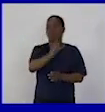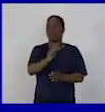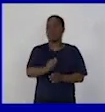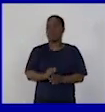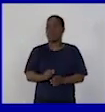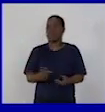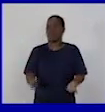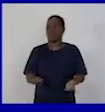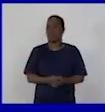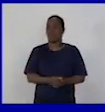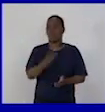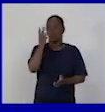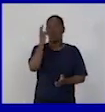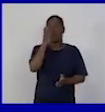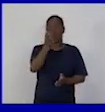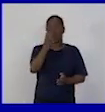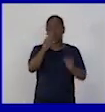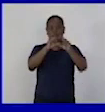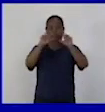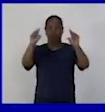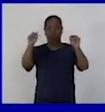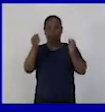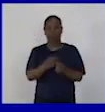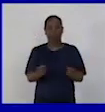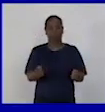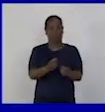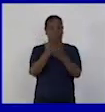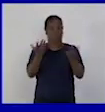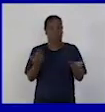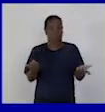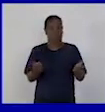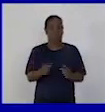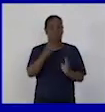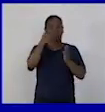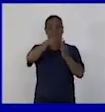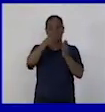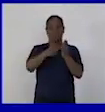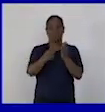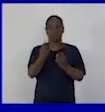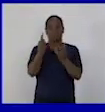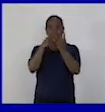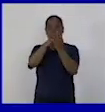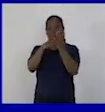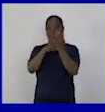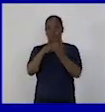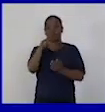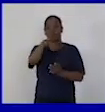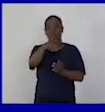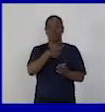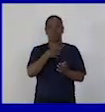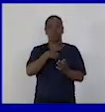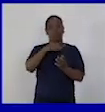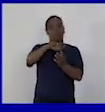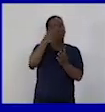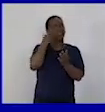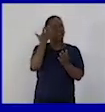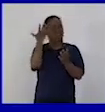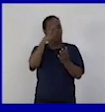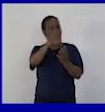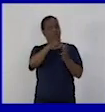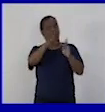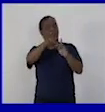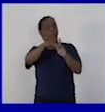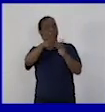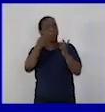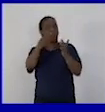dan 4 ecuaciones de las reacciones y en cada uno le dan un factor, donde ustedes tienen que identificar el